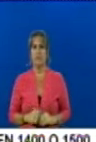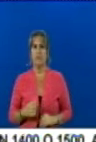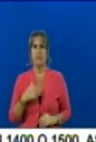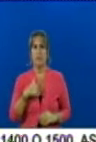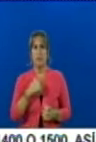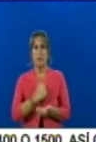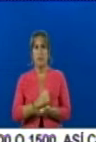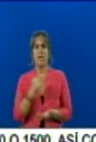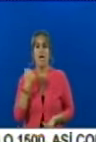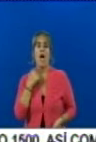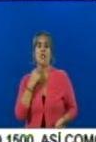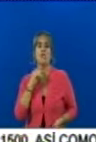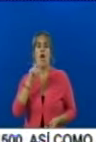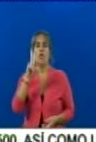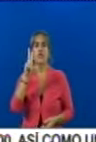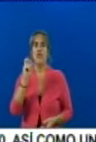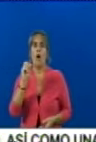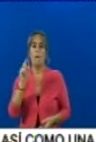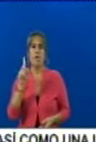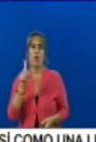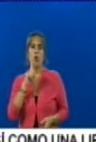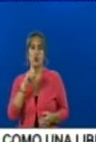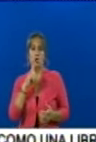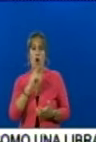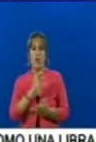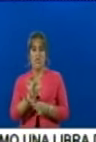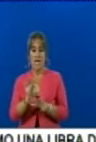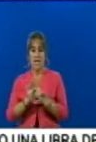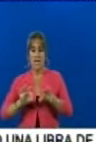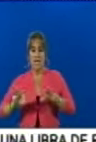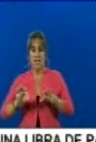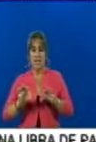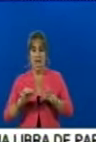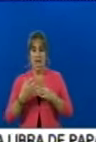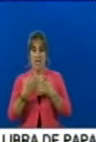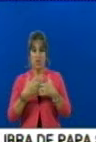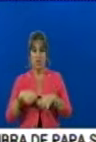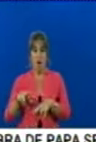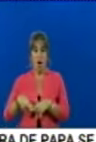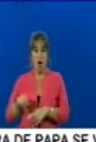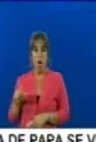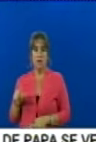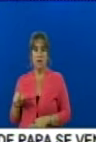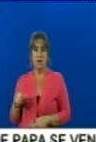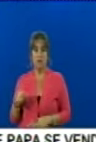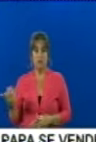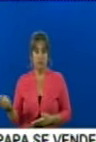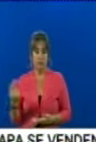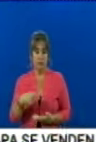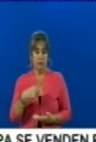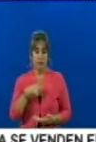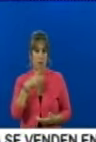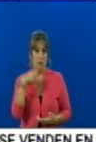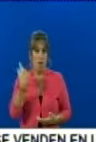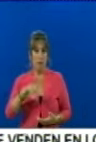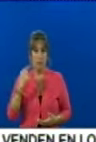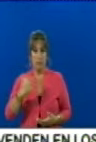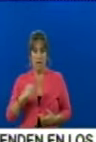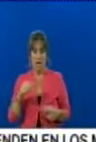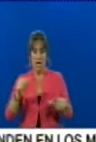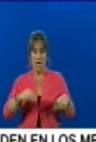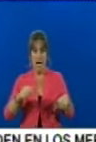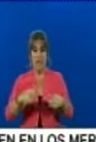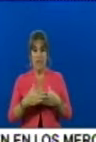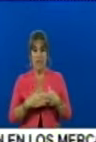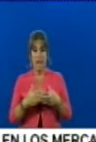en el año 2001 de Ingeniería Industrial en la Universidad de Holguín y fui asignada como adiestrada acá a la